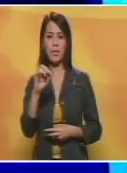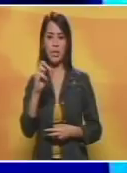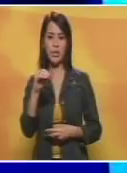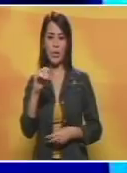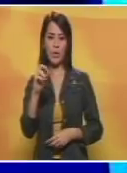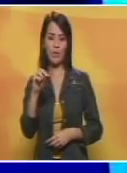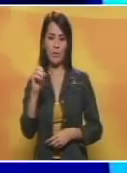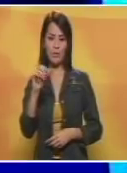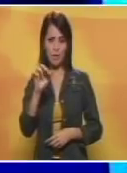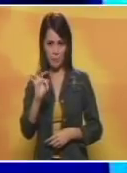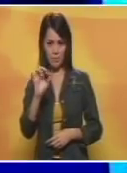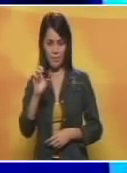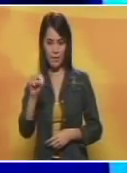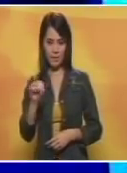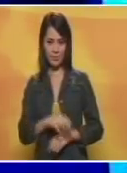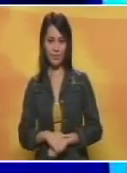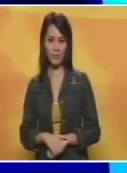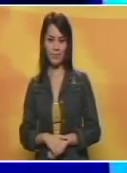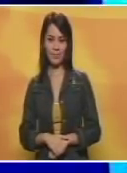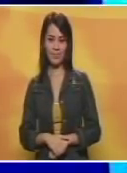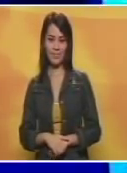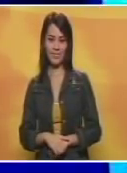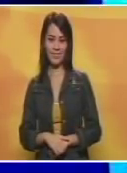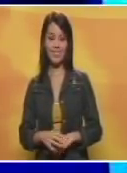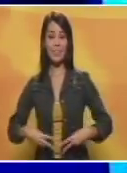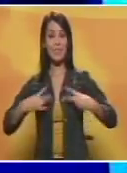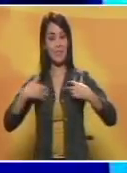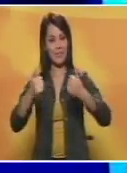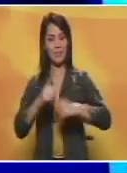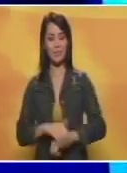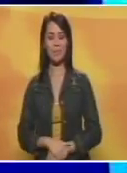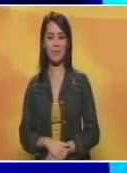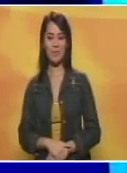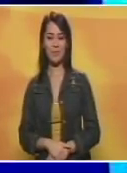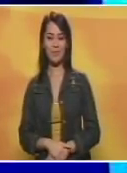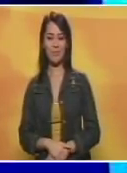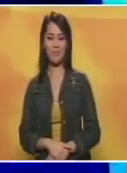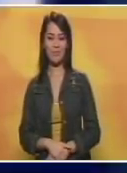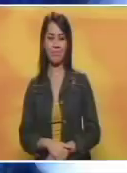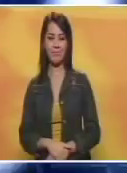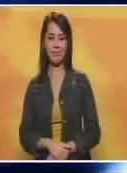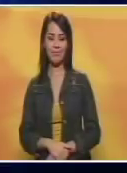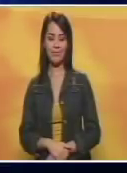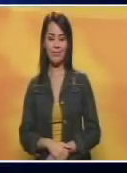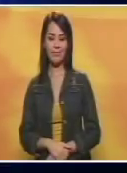especialista soy yo 6 adrián hasta una próxima entrega de vida y salud